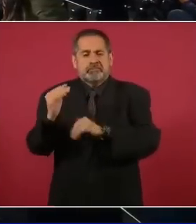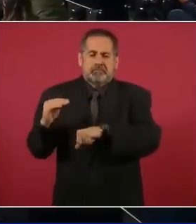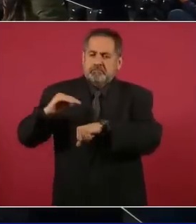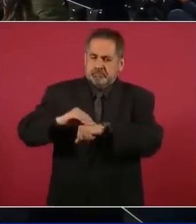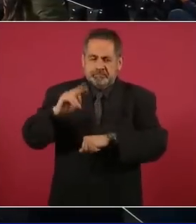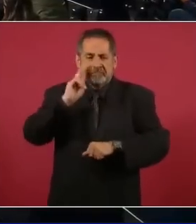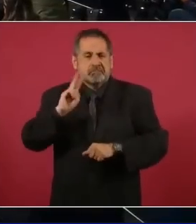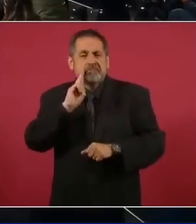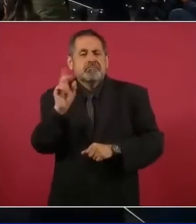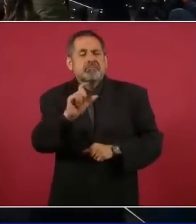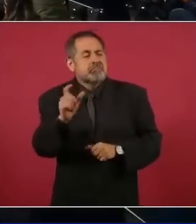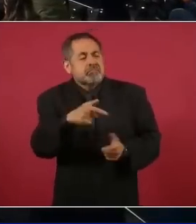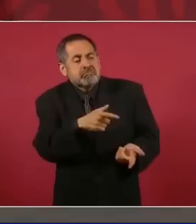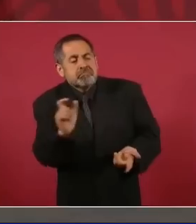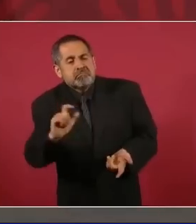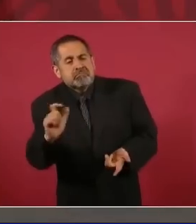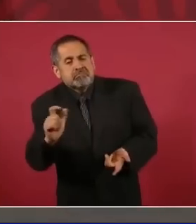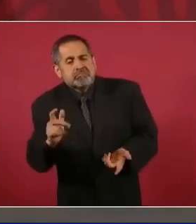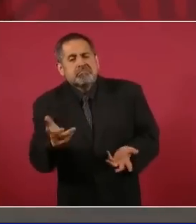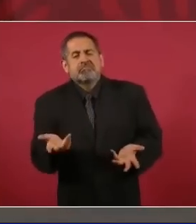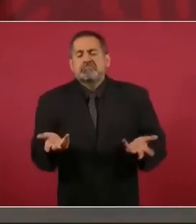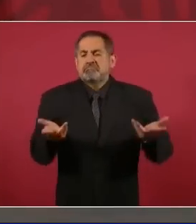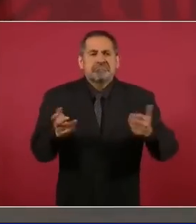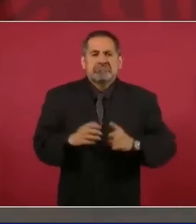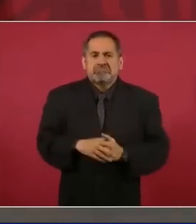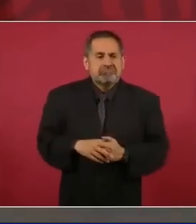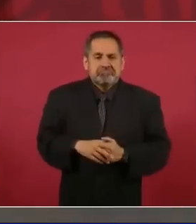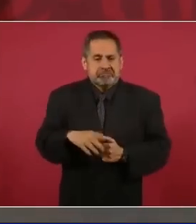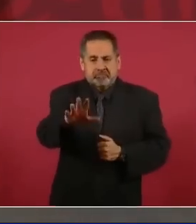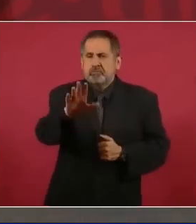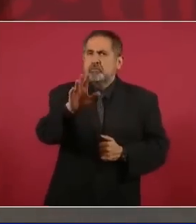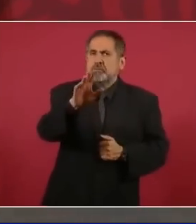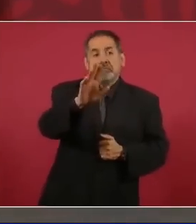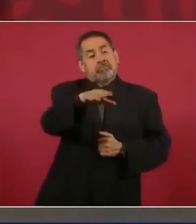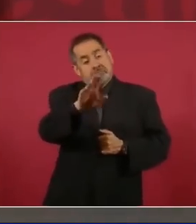los trabajadores, mira